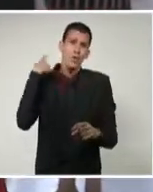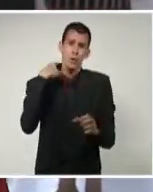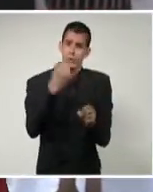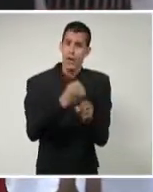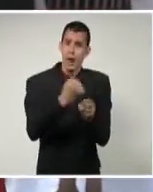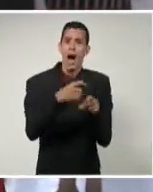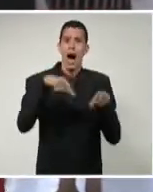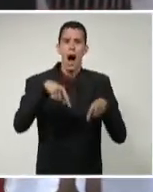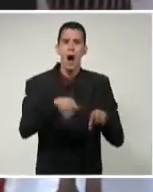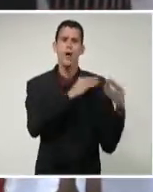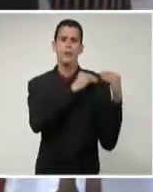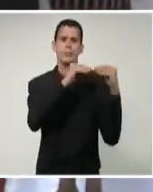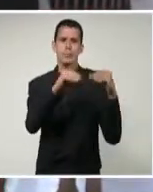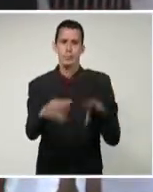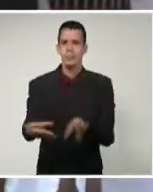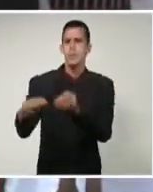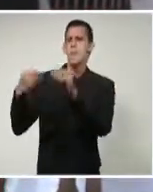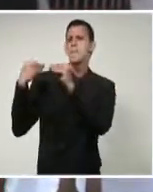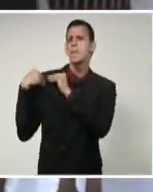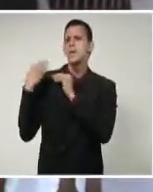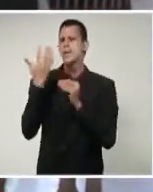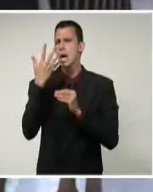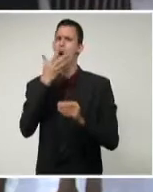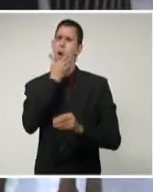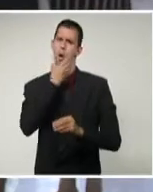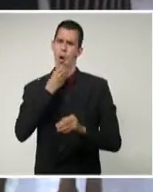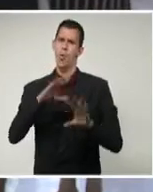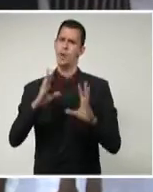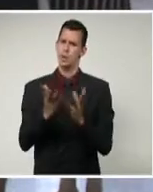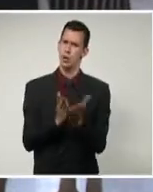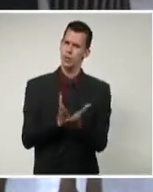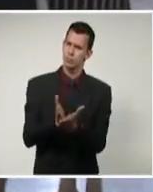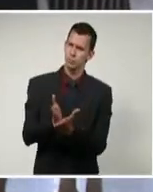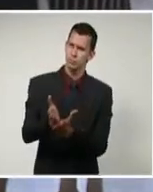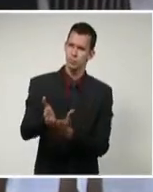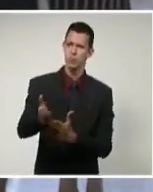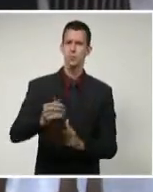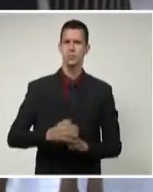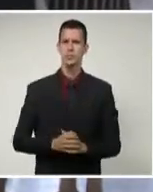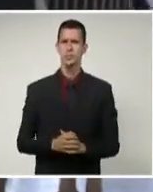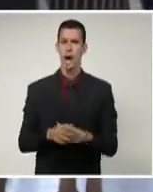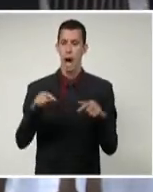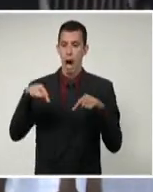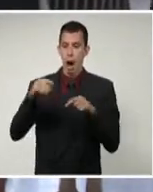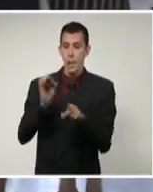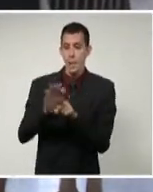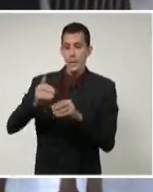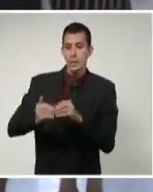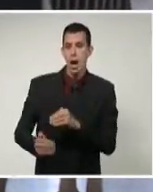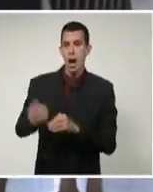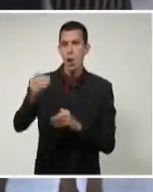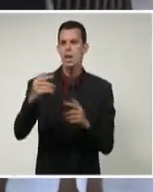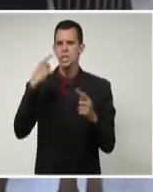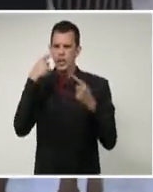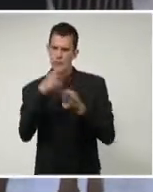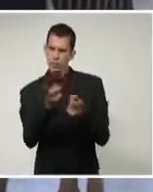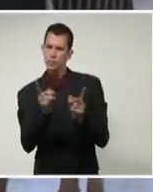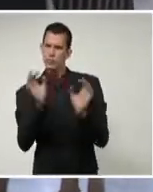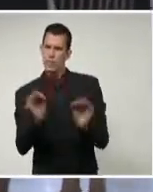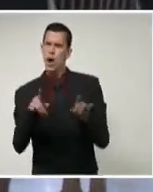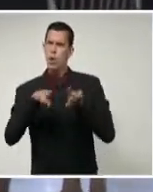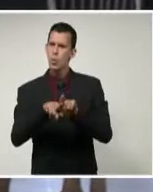Cuba, marca un camino que tiene como máxima la unidad, la continuidad y